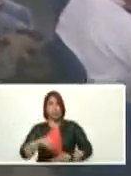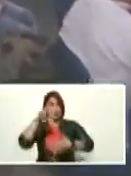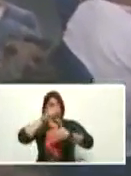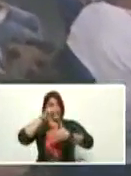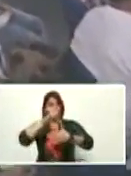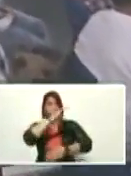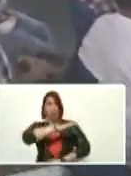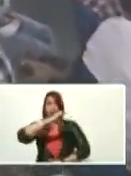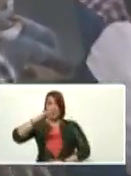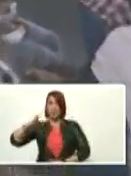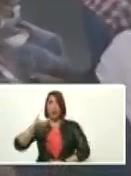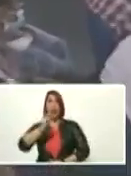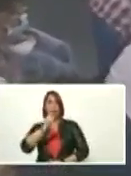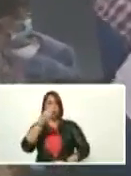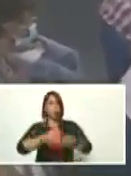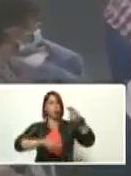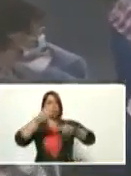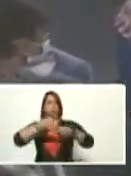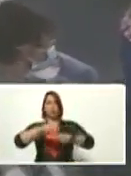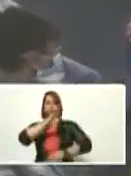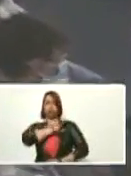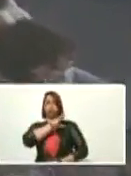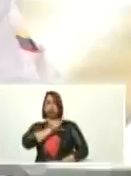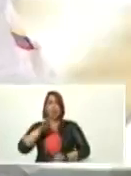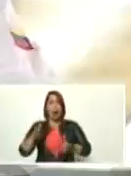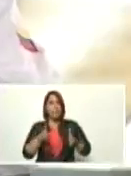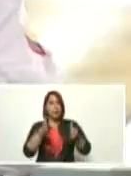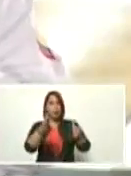y el Caribe está construyendo su propio camino.